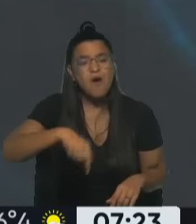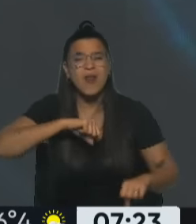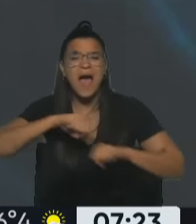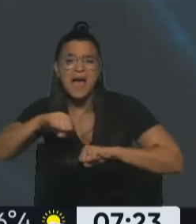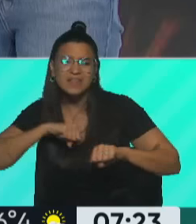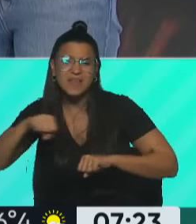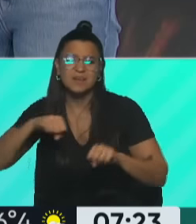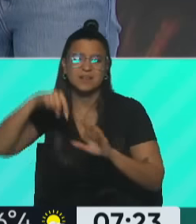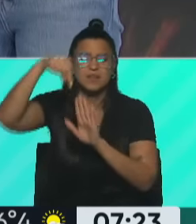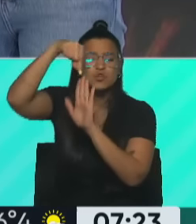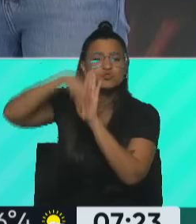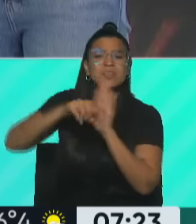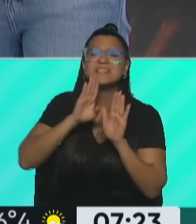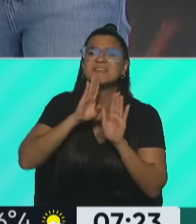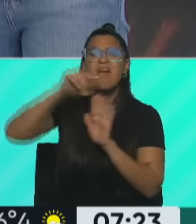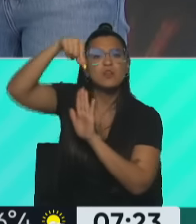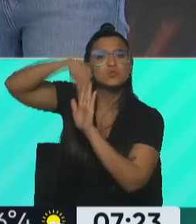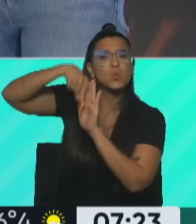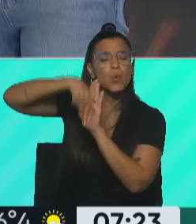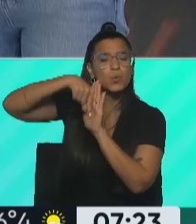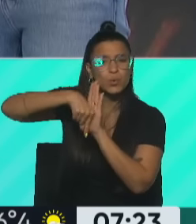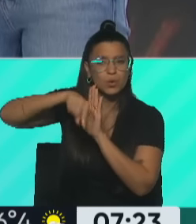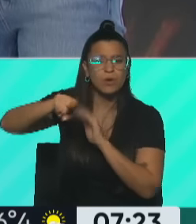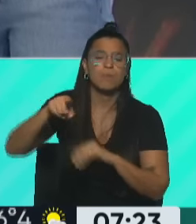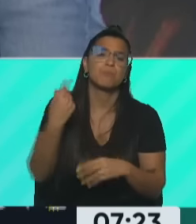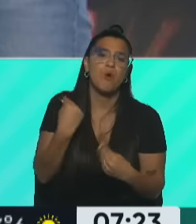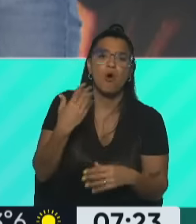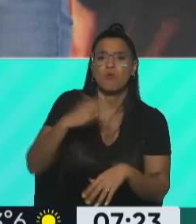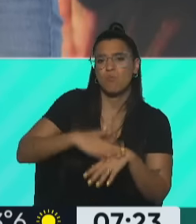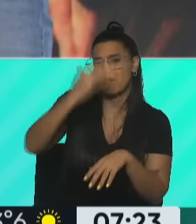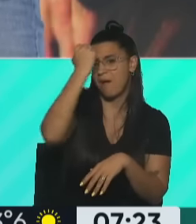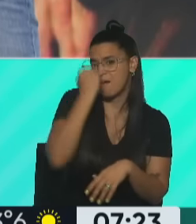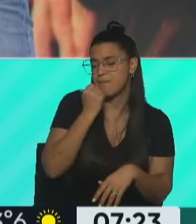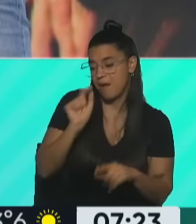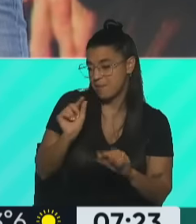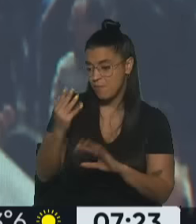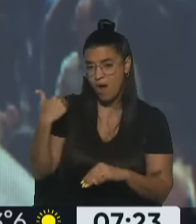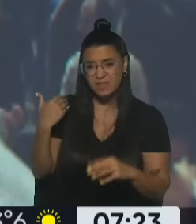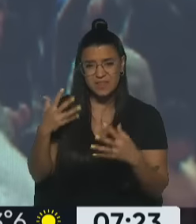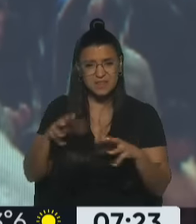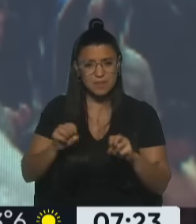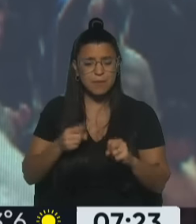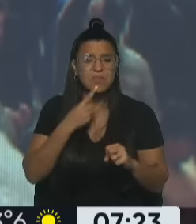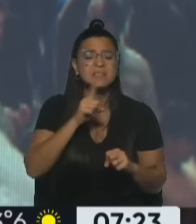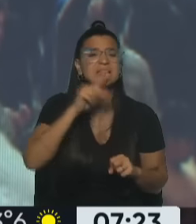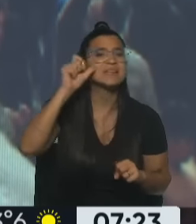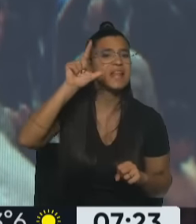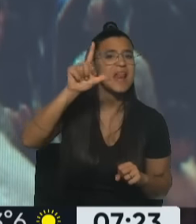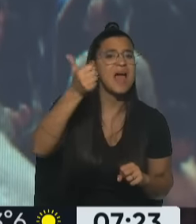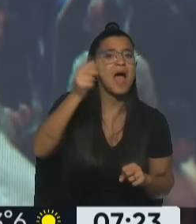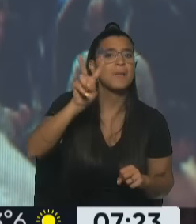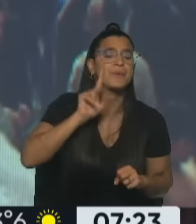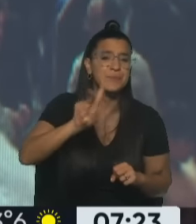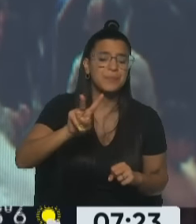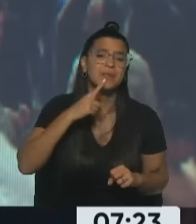en el sur de Israel por parte de Hamás. ¿Sabés Sí. que más tempranito decíamos justamente eso, que desde Tel Aviv habían denunciado que